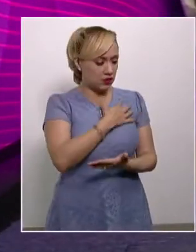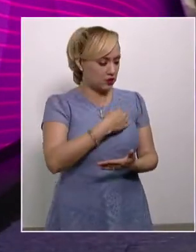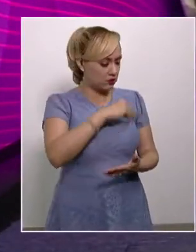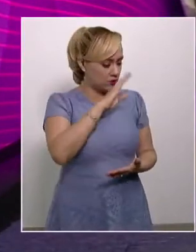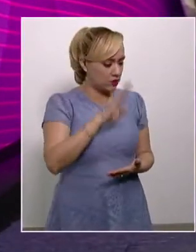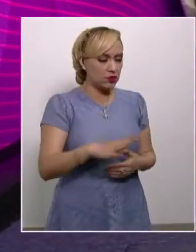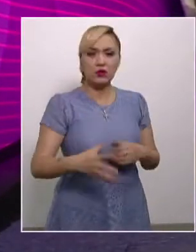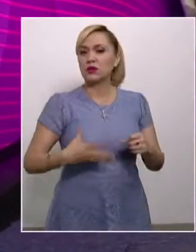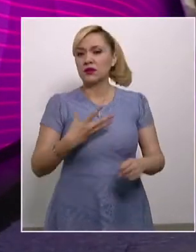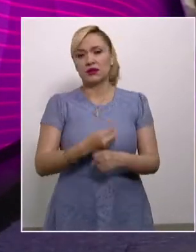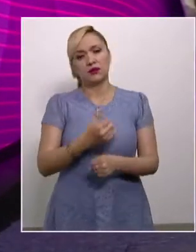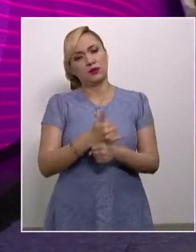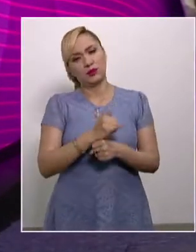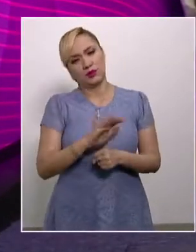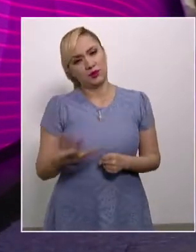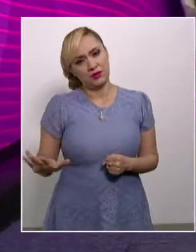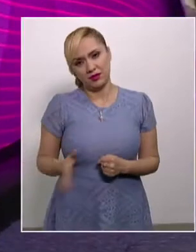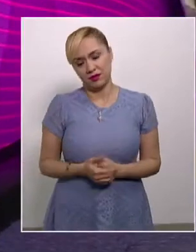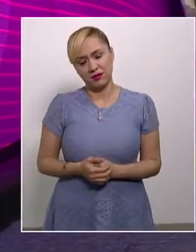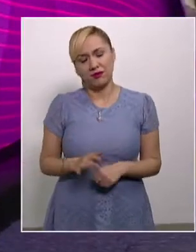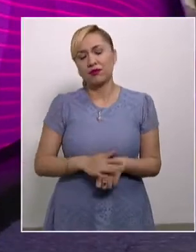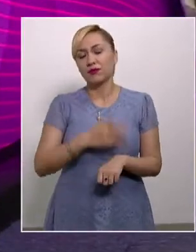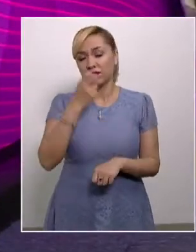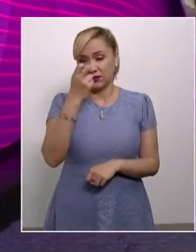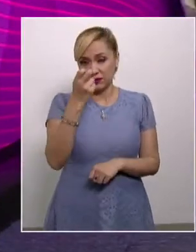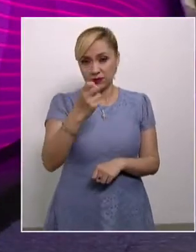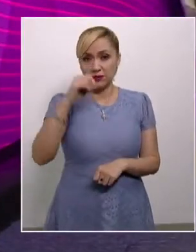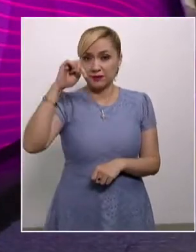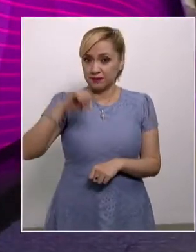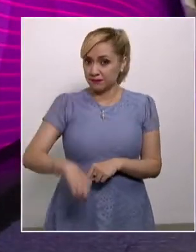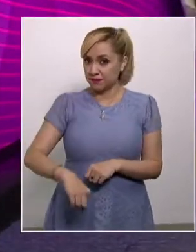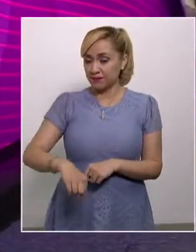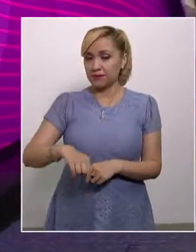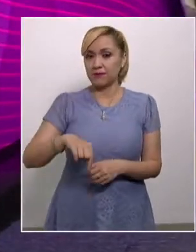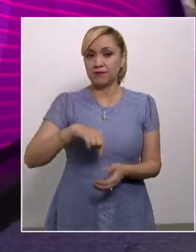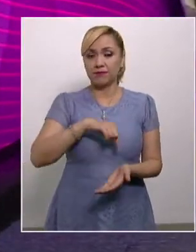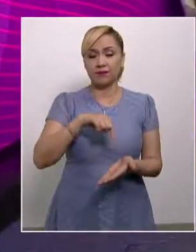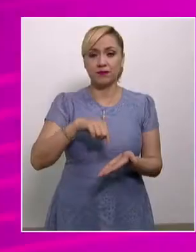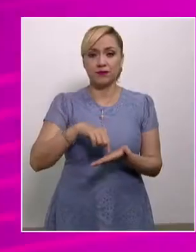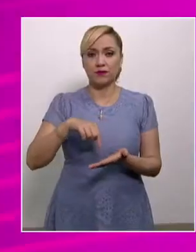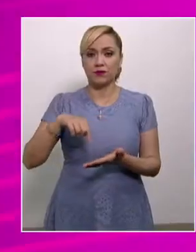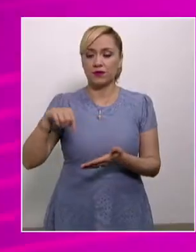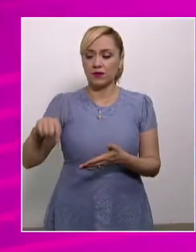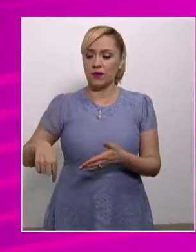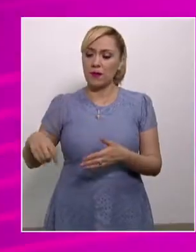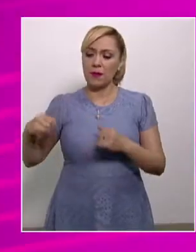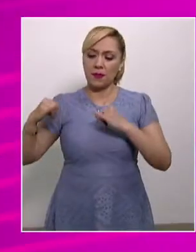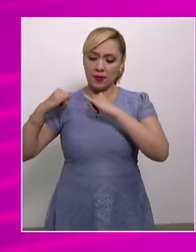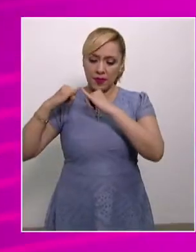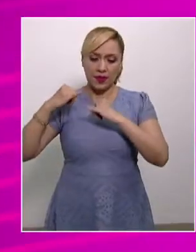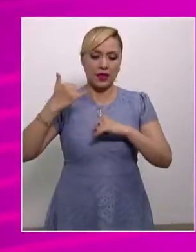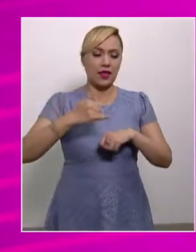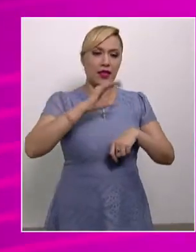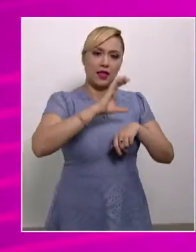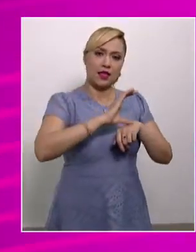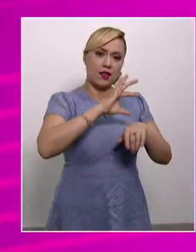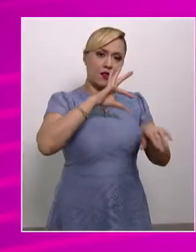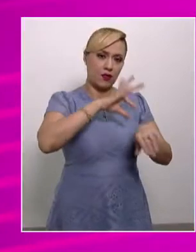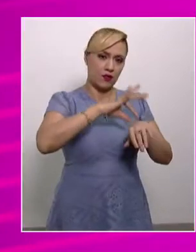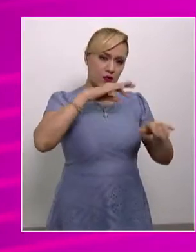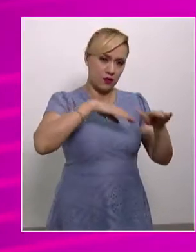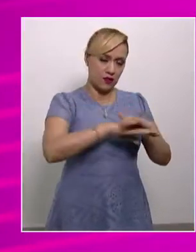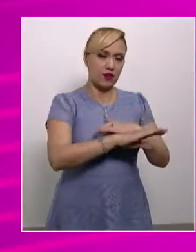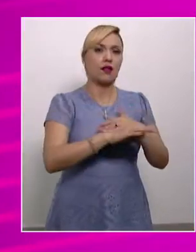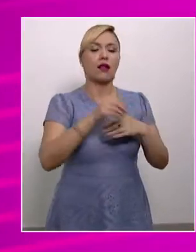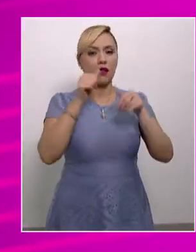no se va a reparar con nada, y por eso desde la clínica nosotros atendemos los casos de